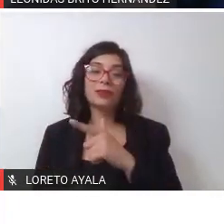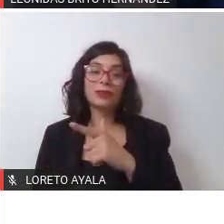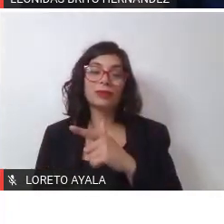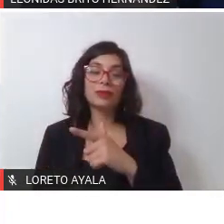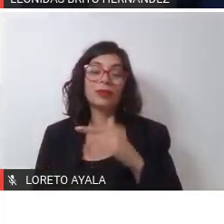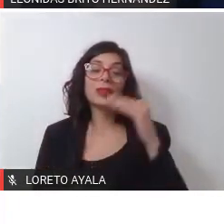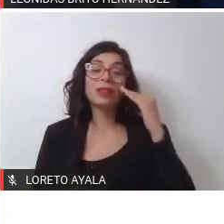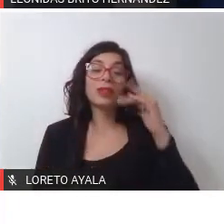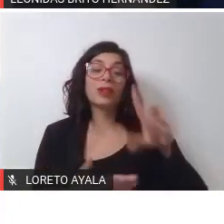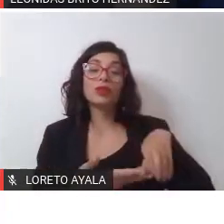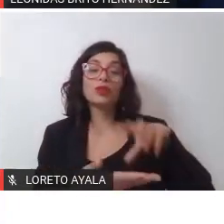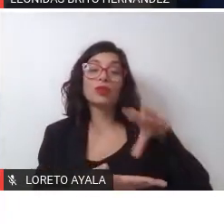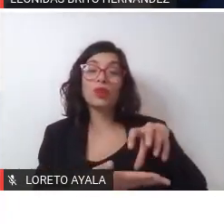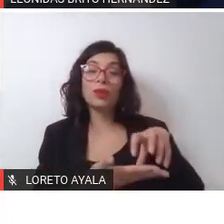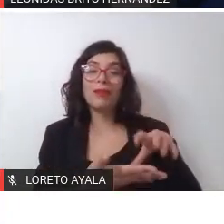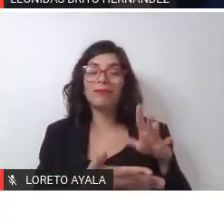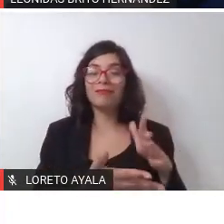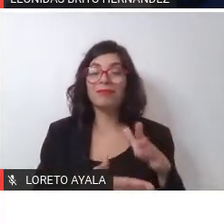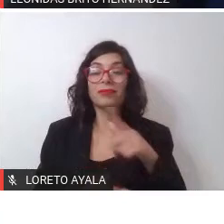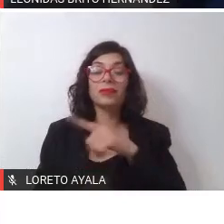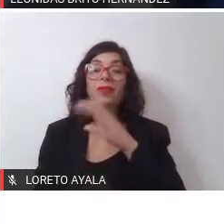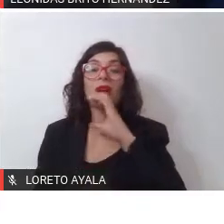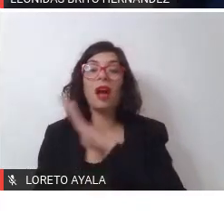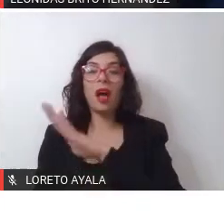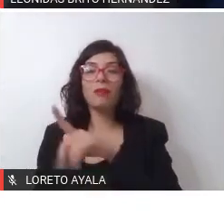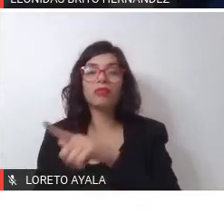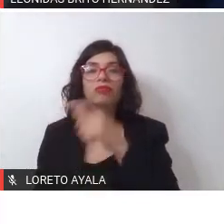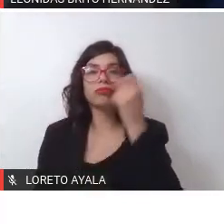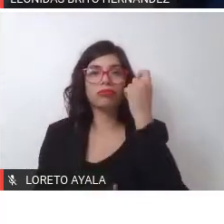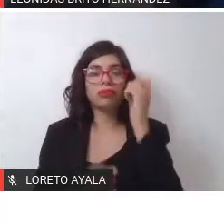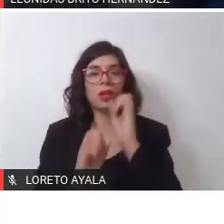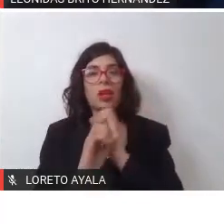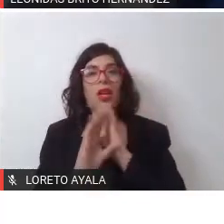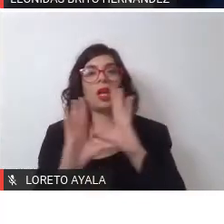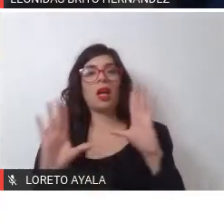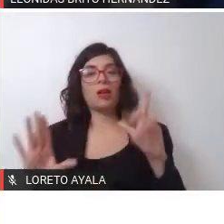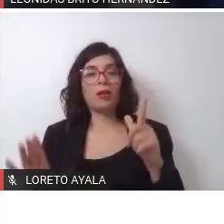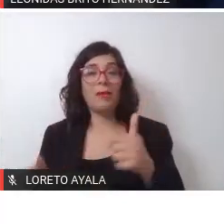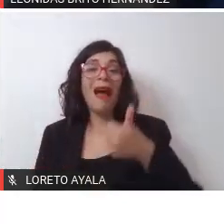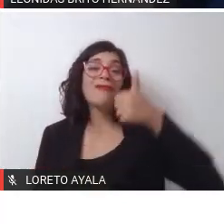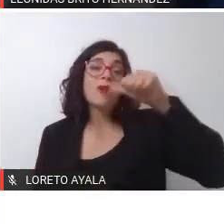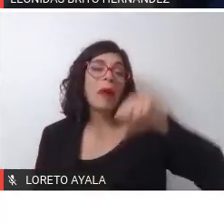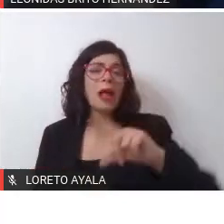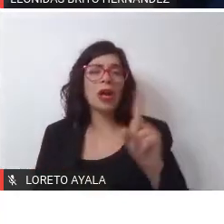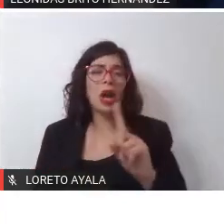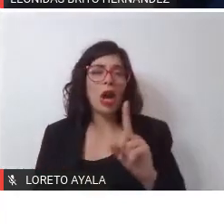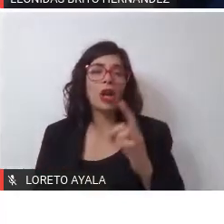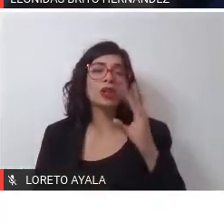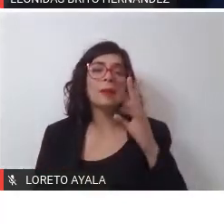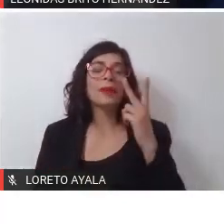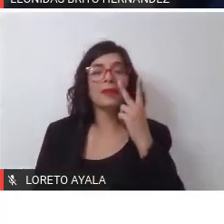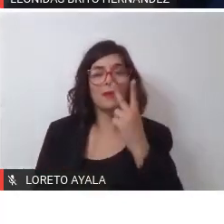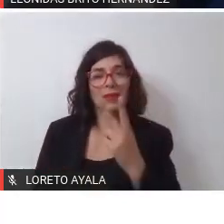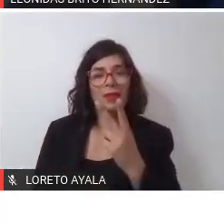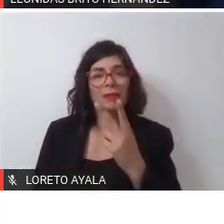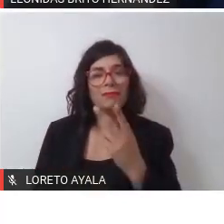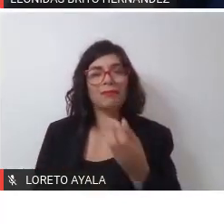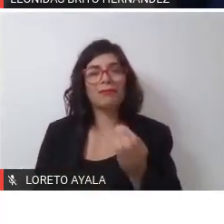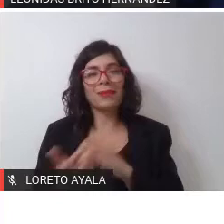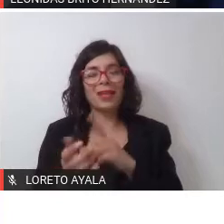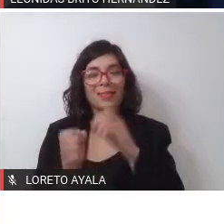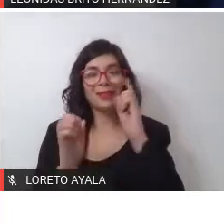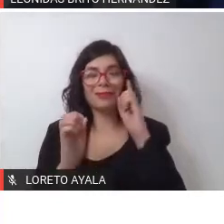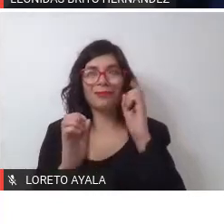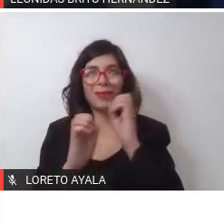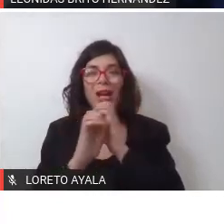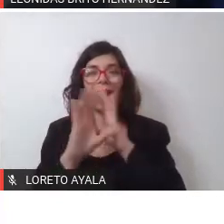de los niños del mundo rural. No digo que sean más buenos o más malos, ¿ya? Pero los ve más cristalinos a